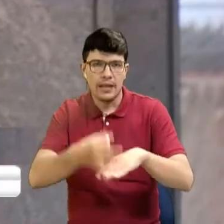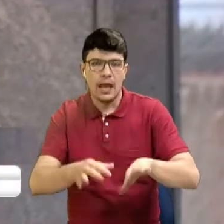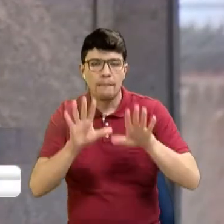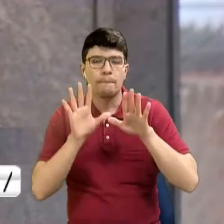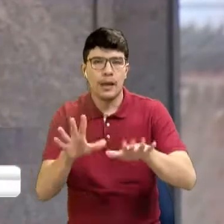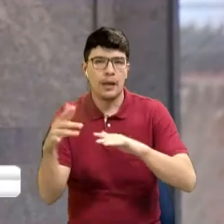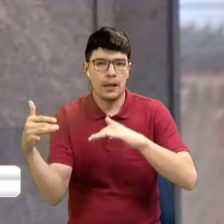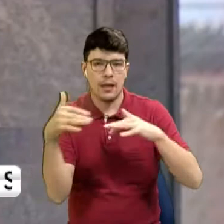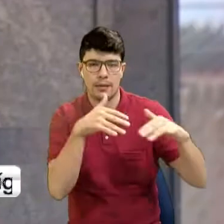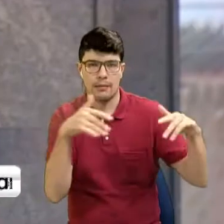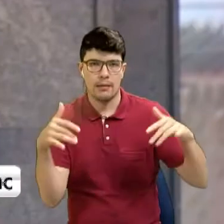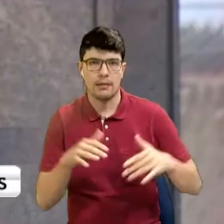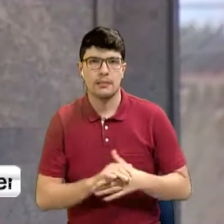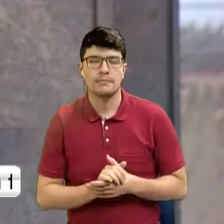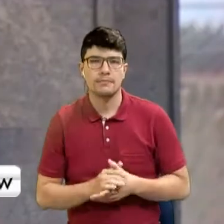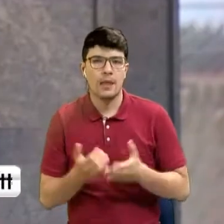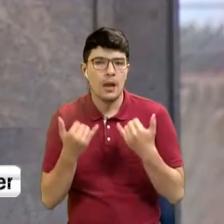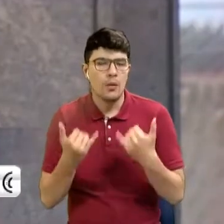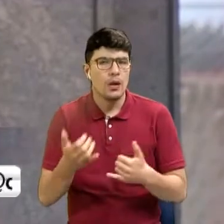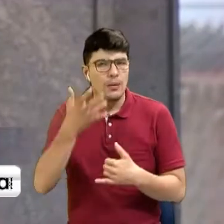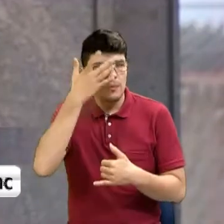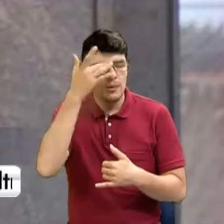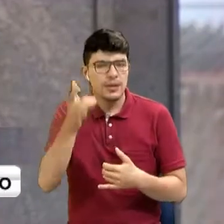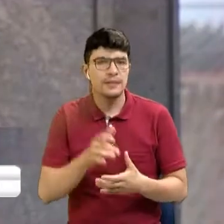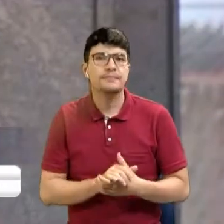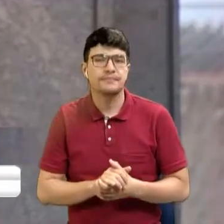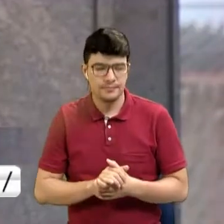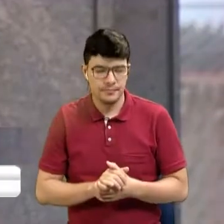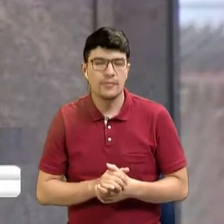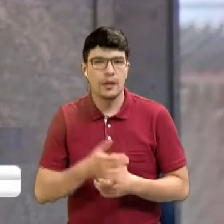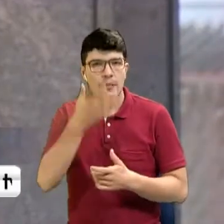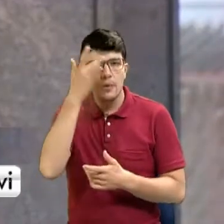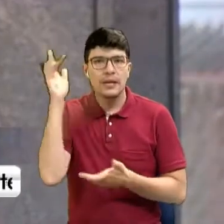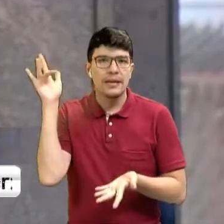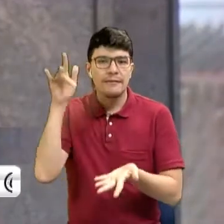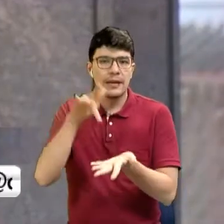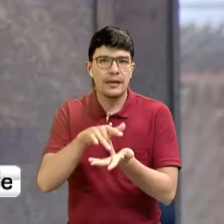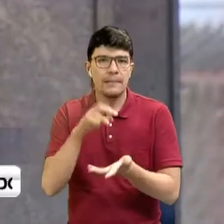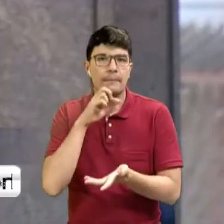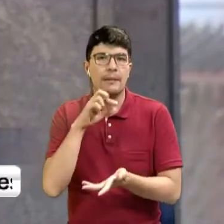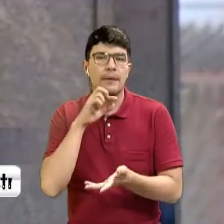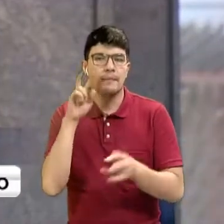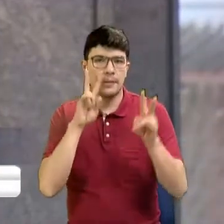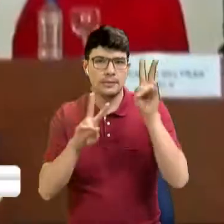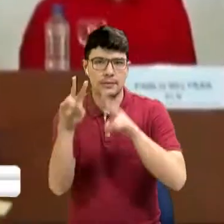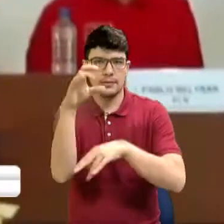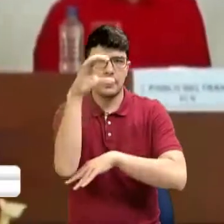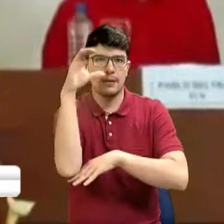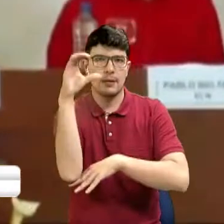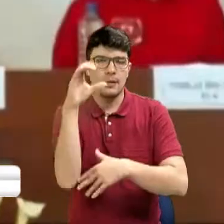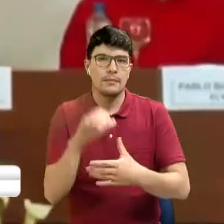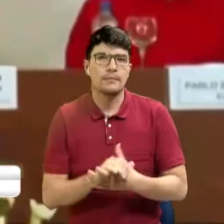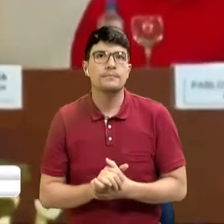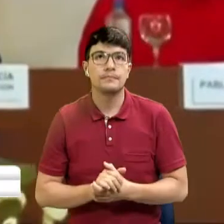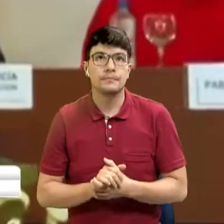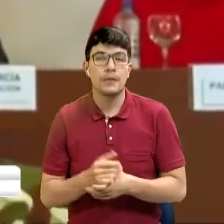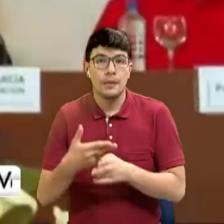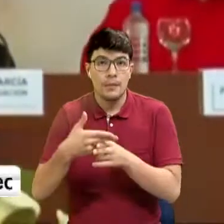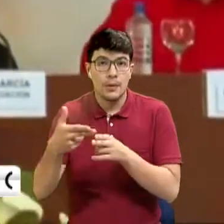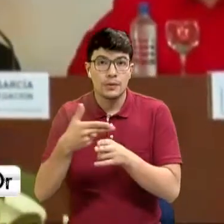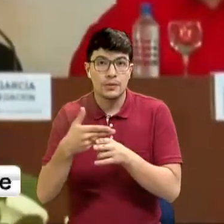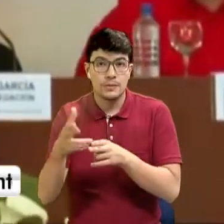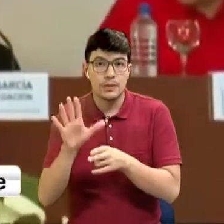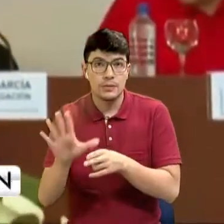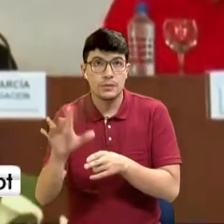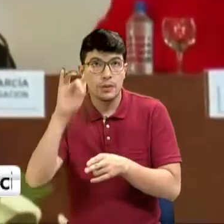de hostilidades esto se da precisamente con motivo de la visita del papa a colombia en las próximas horas gobierno y